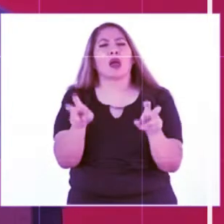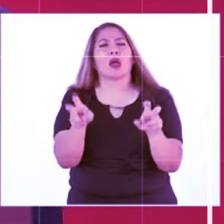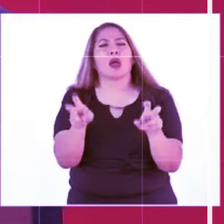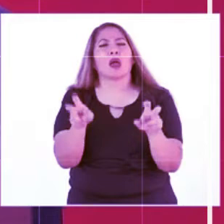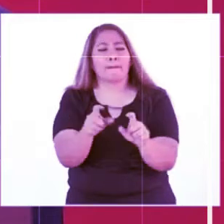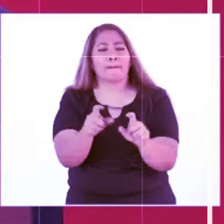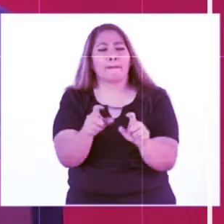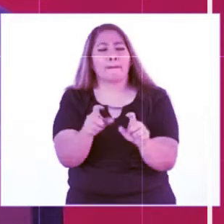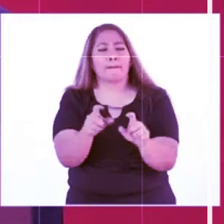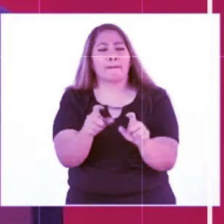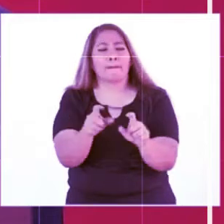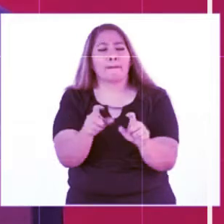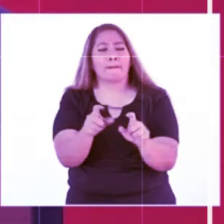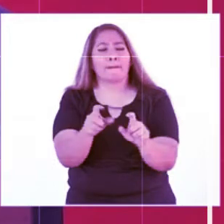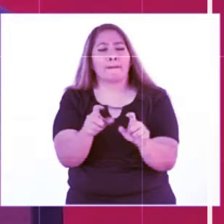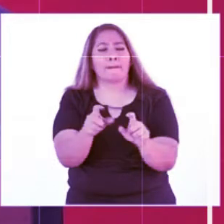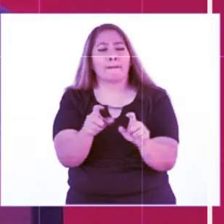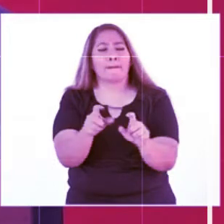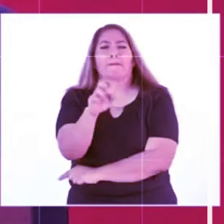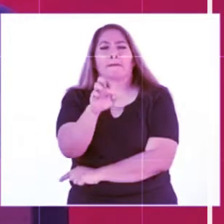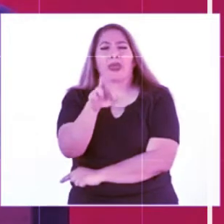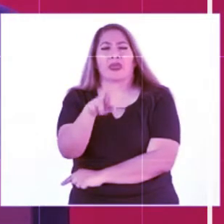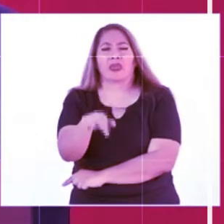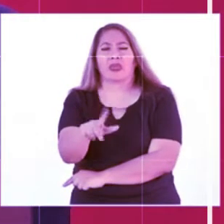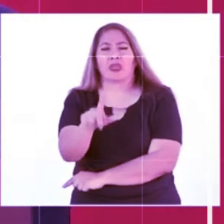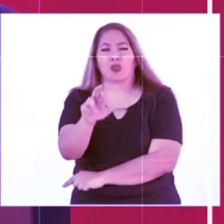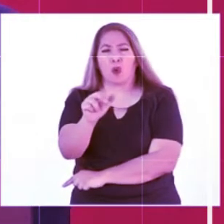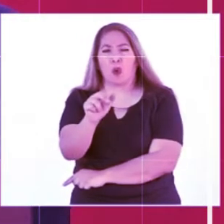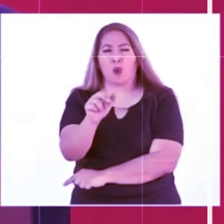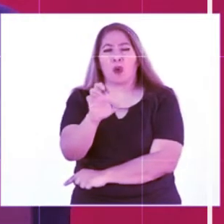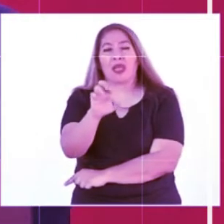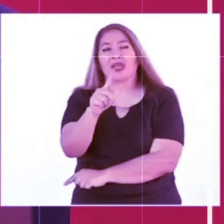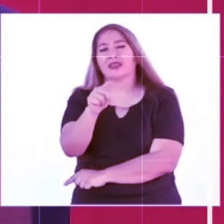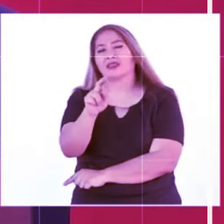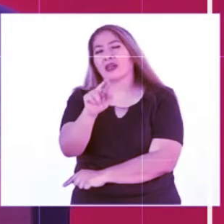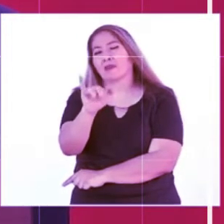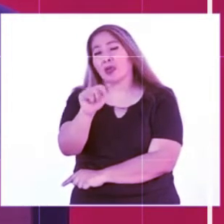exterminio, que causó la muerte a